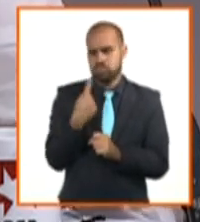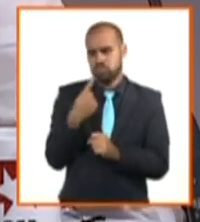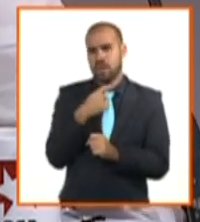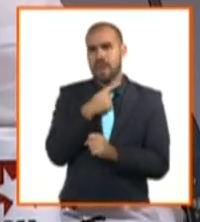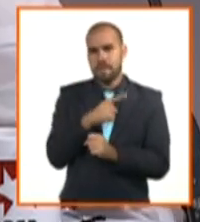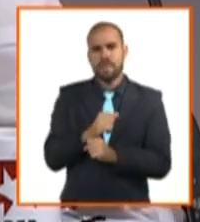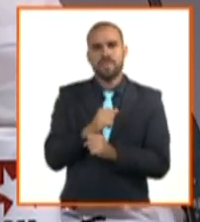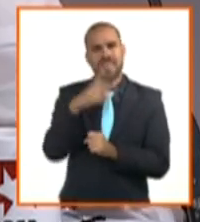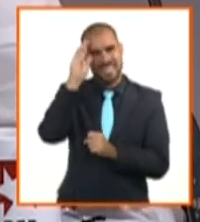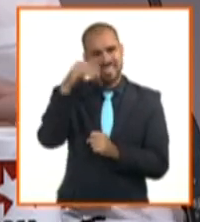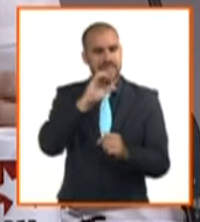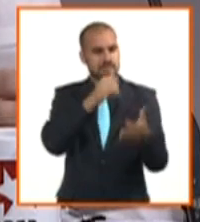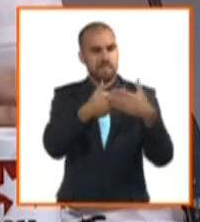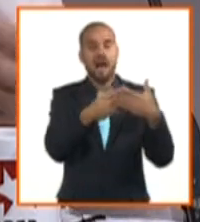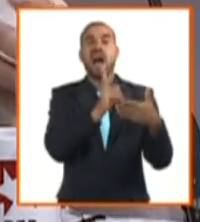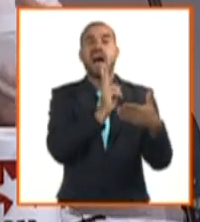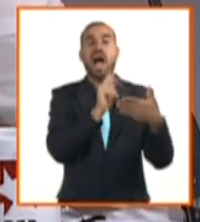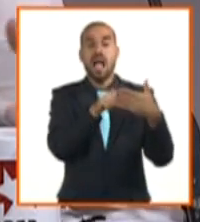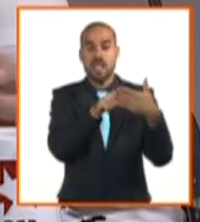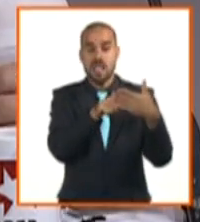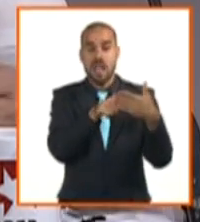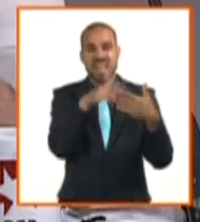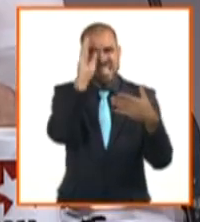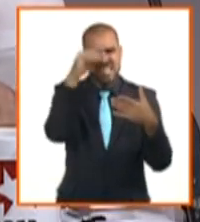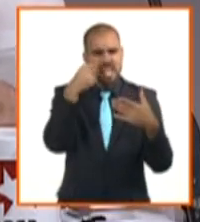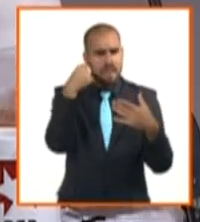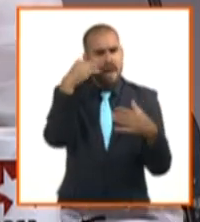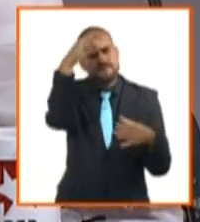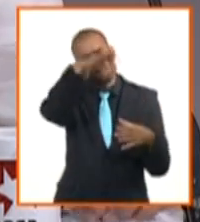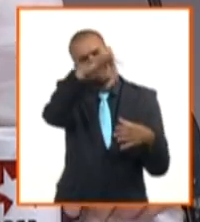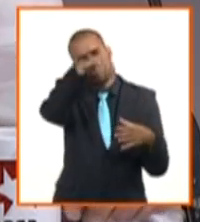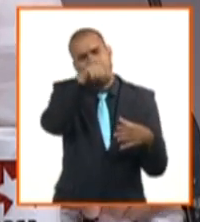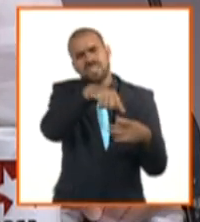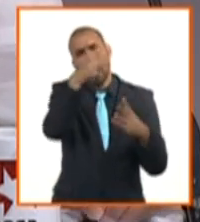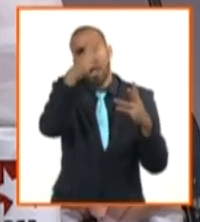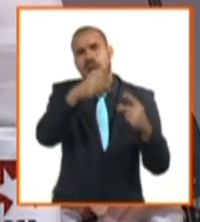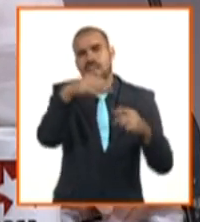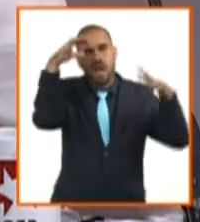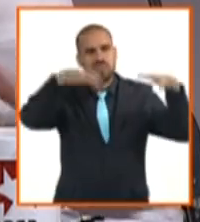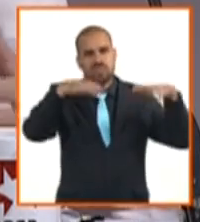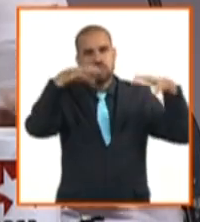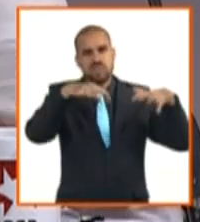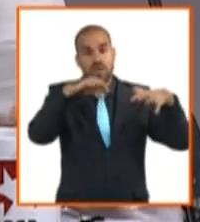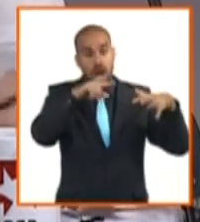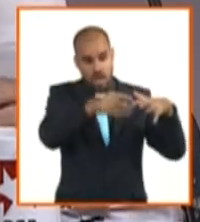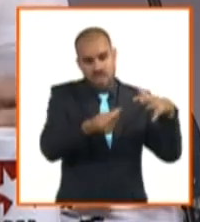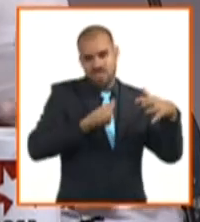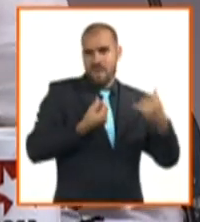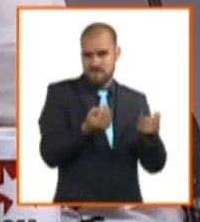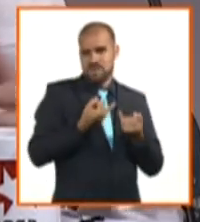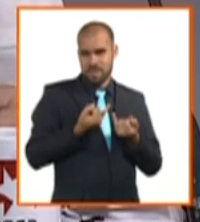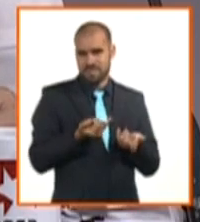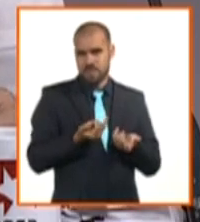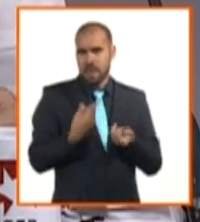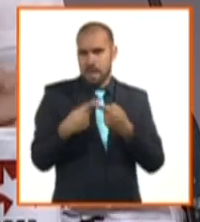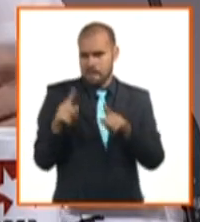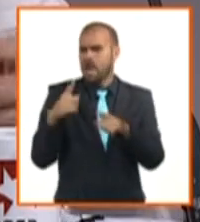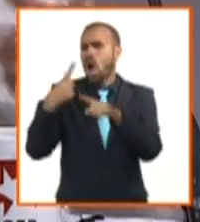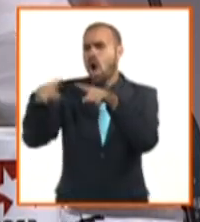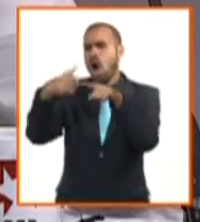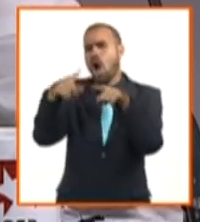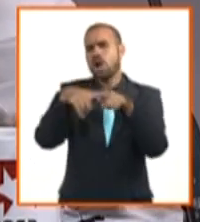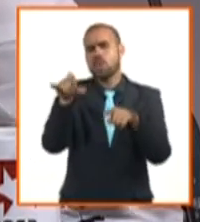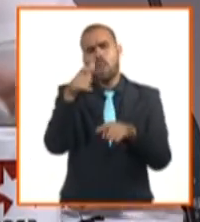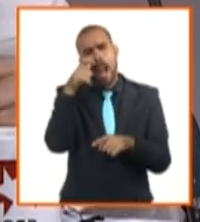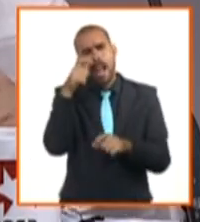del instituto de recursos hidráulicos para nosotros tiene un valor extraordinario pero hay también otras redes por ejemplo de observaciones en